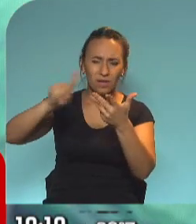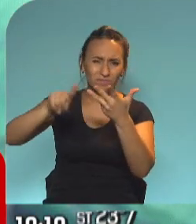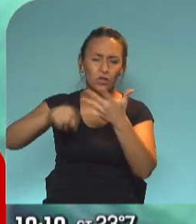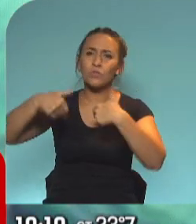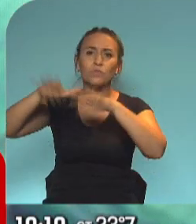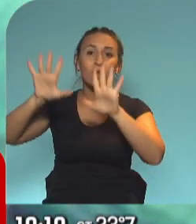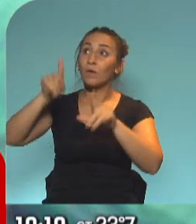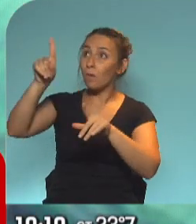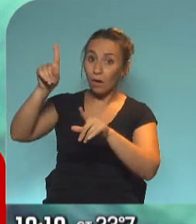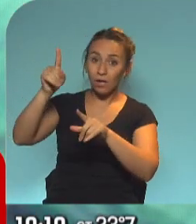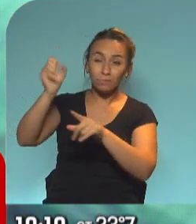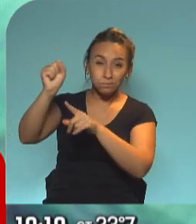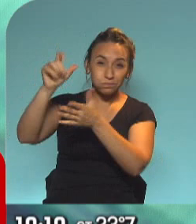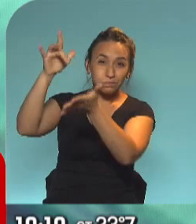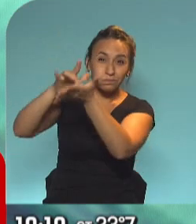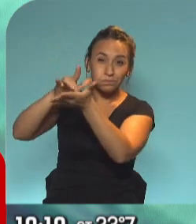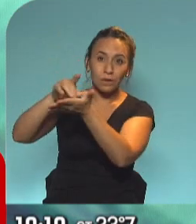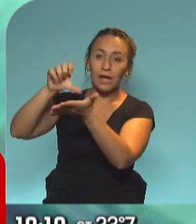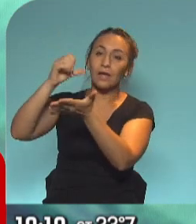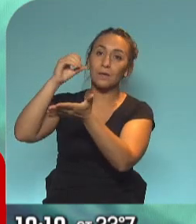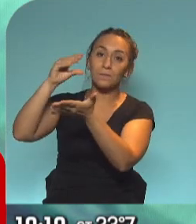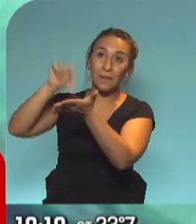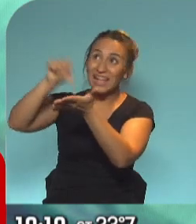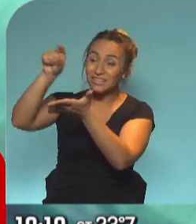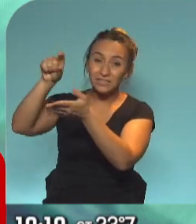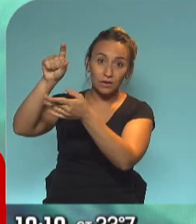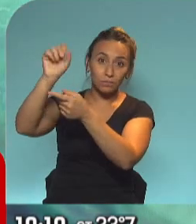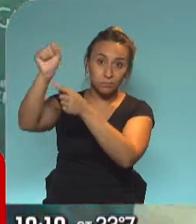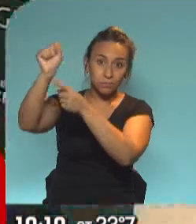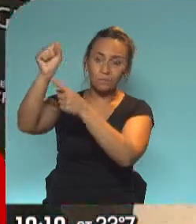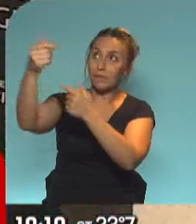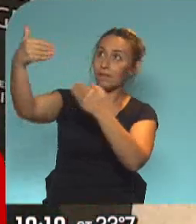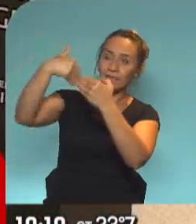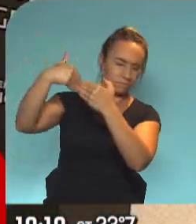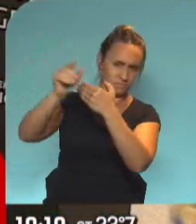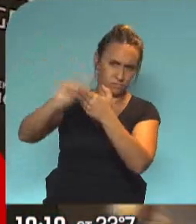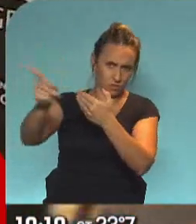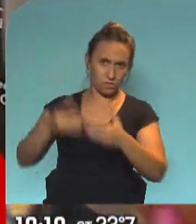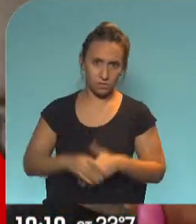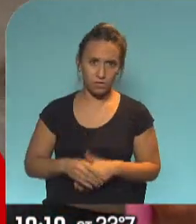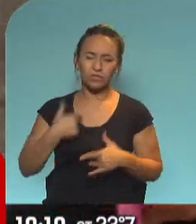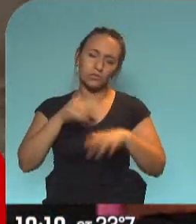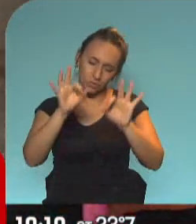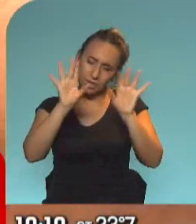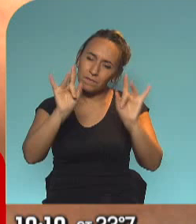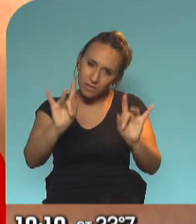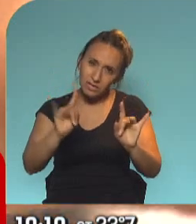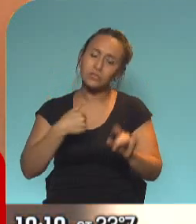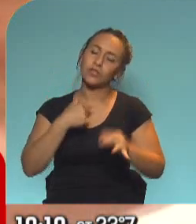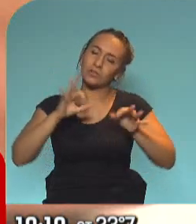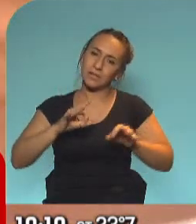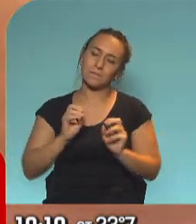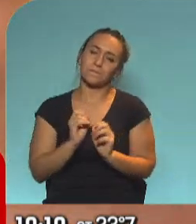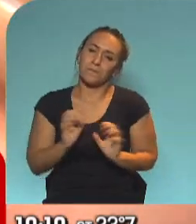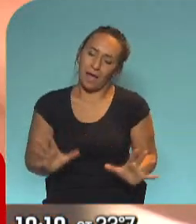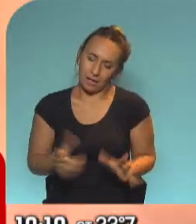que quiera ingresar a Argentina, uno debería cerrarle la frontera. Buenísimo, yo sé que eso es difícil, sé que no es nada político, sé